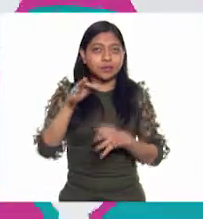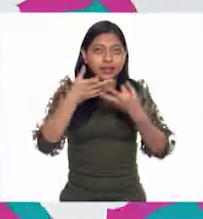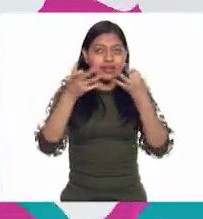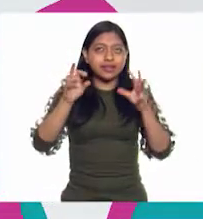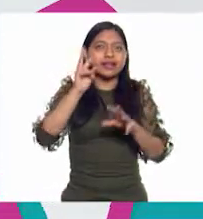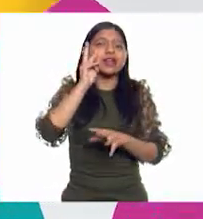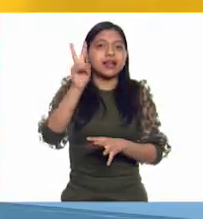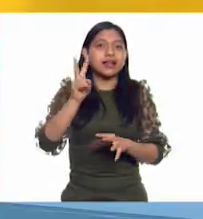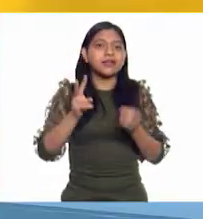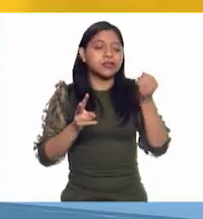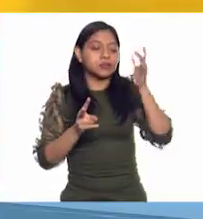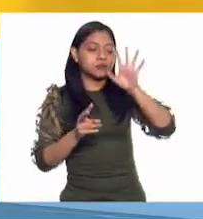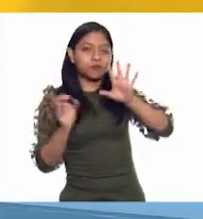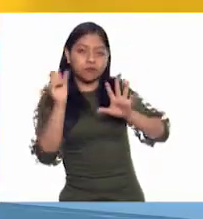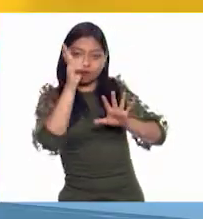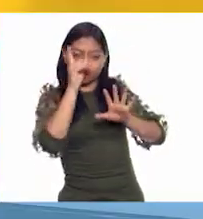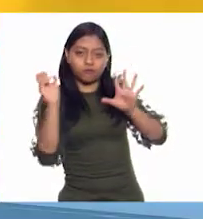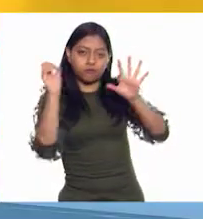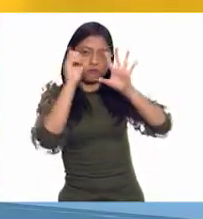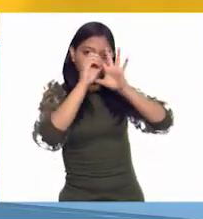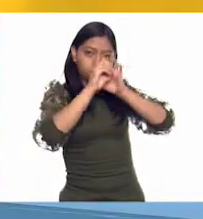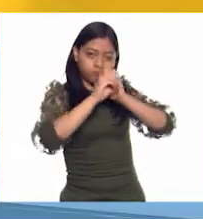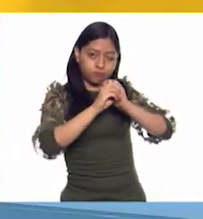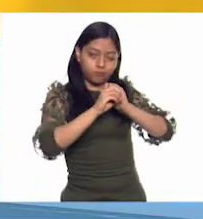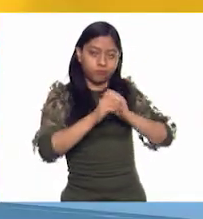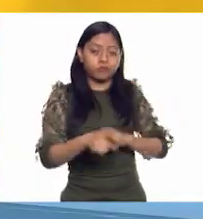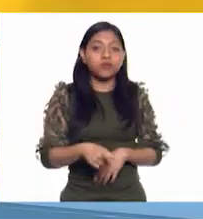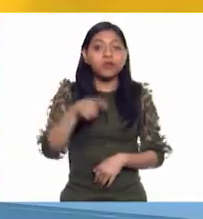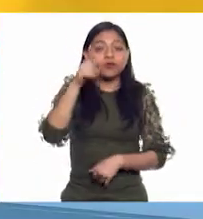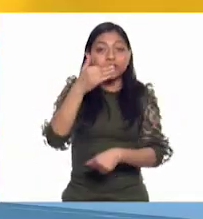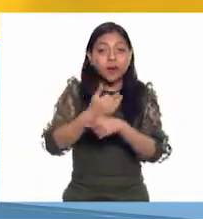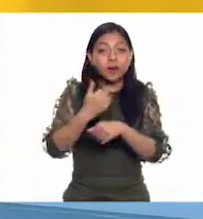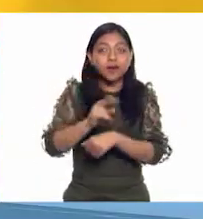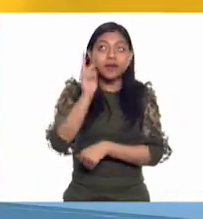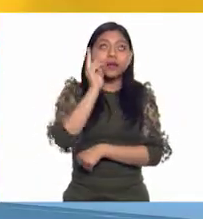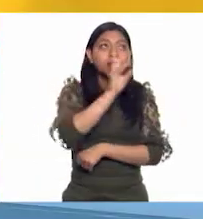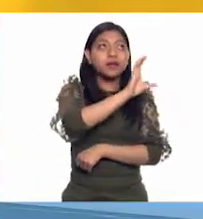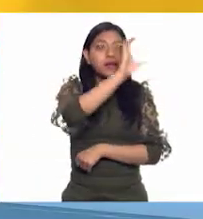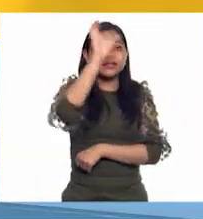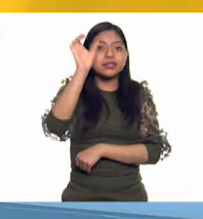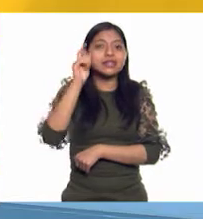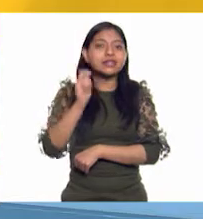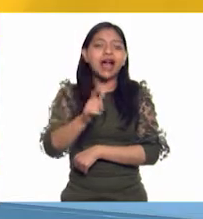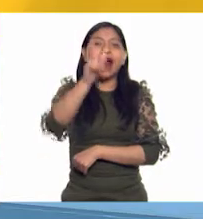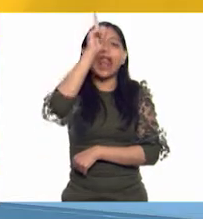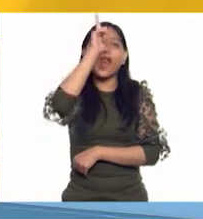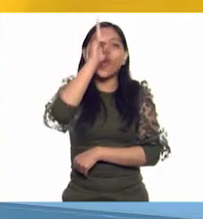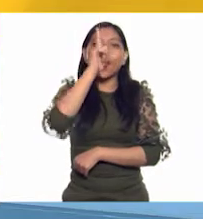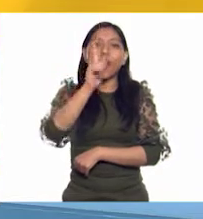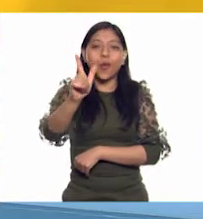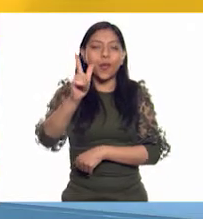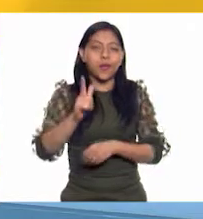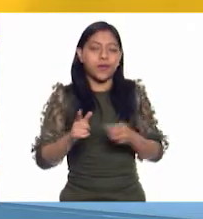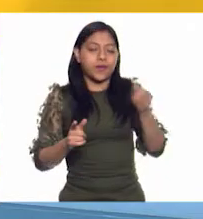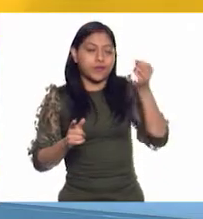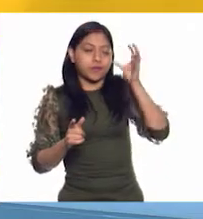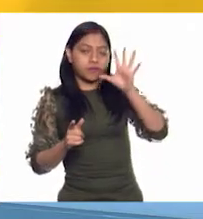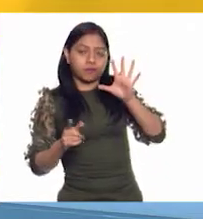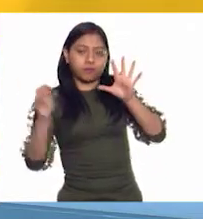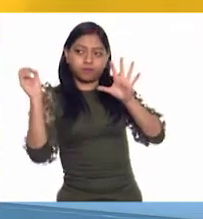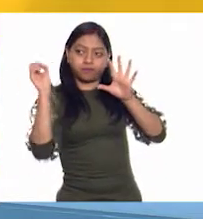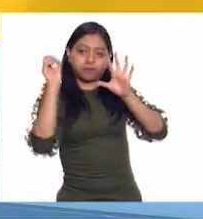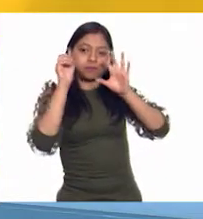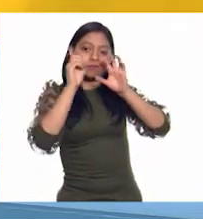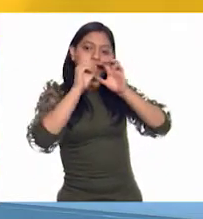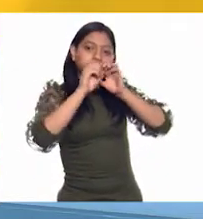planeta. Ah, entonces lo que vemos desde aquí en la Tierra es solamente la sombra de la Luna o la misma sombra de la